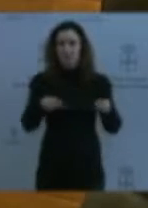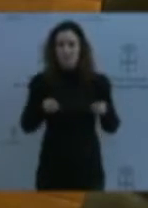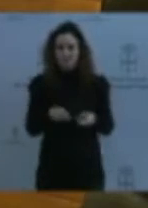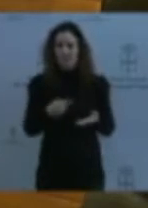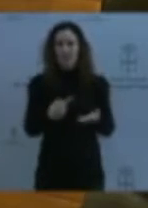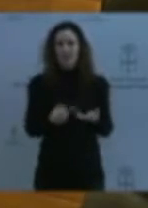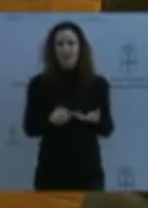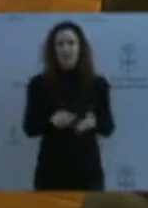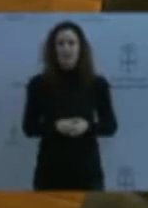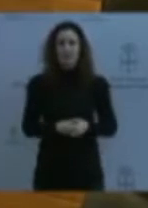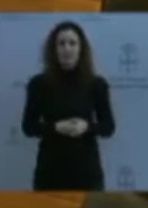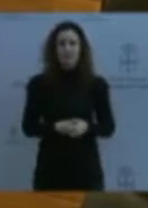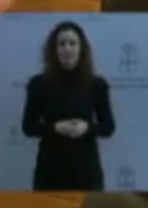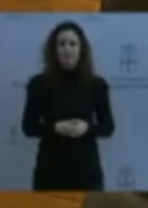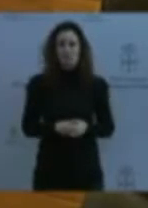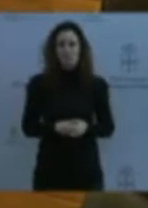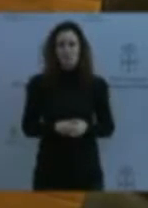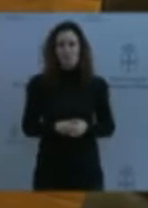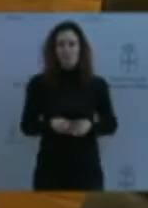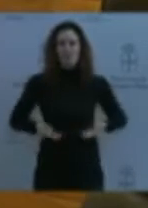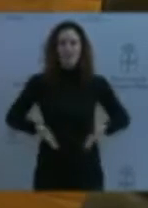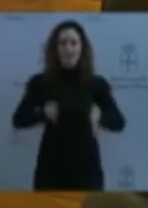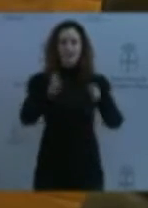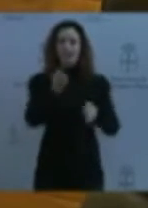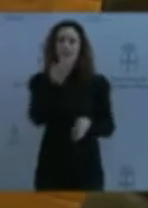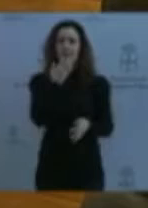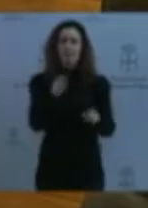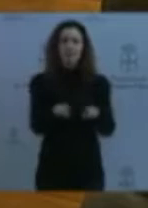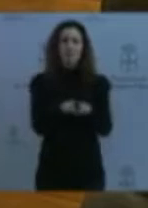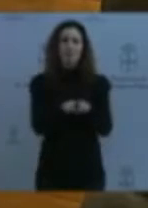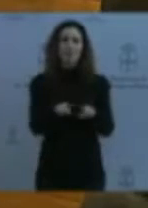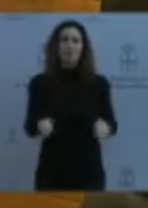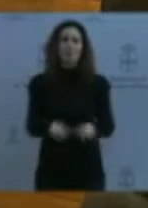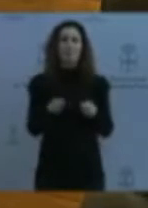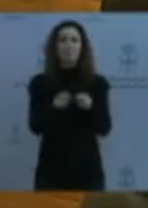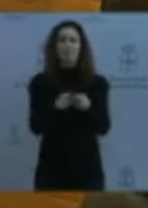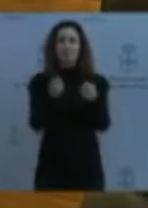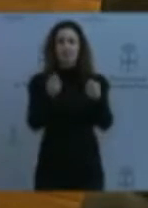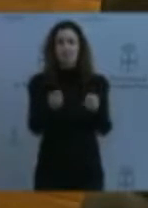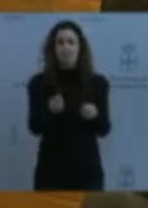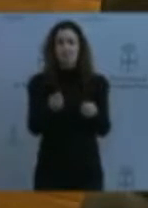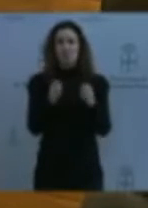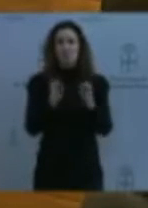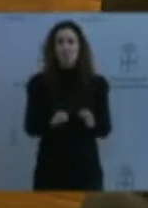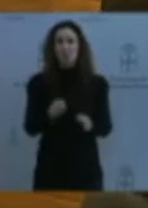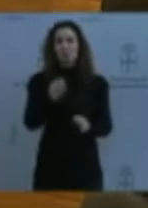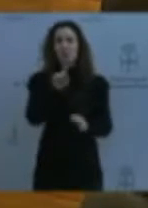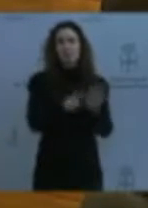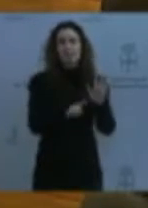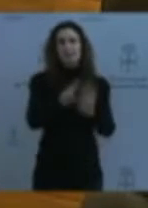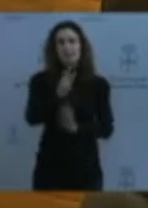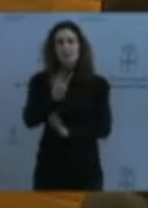La carretera, por ejemplo, se caían rotas por las montañas, incluida la Nacional 634, el corredor de Narcea, valles como el de